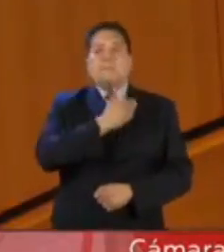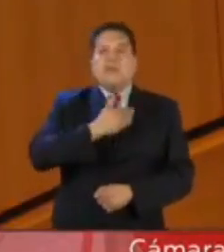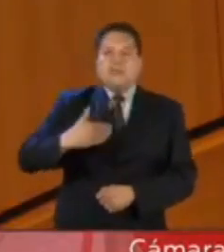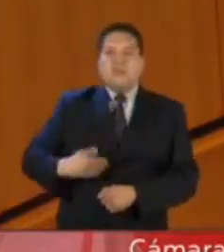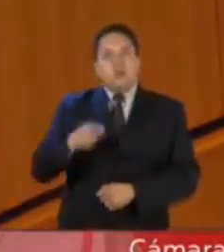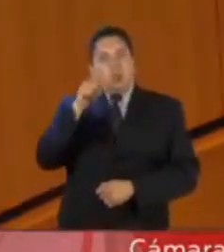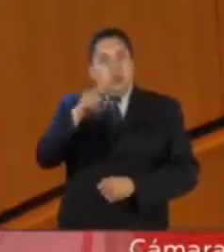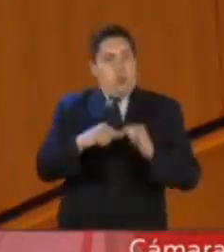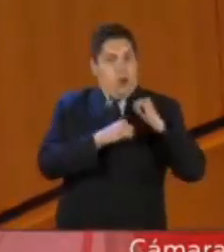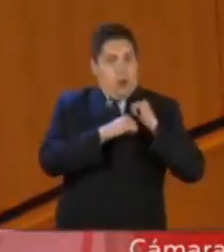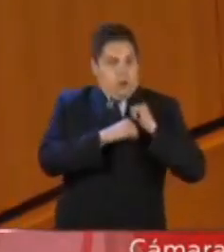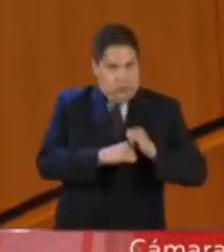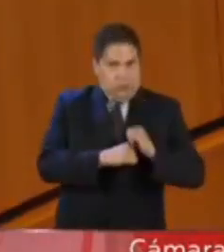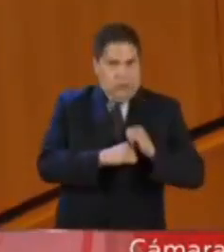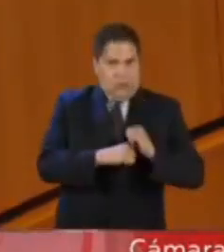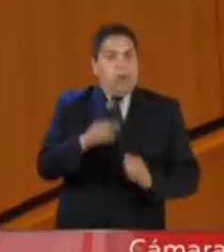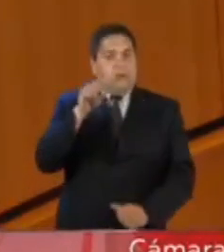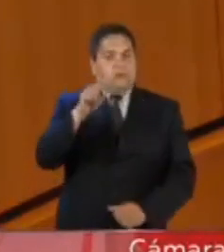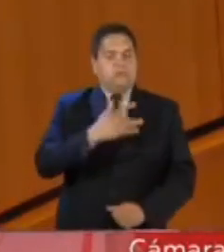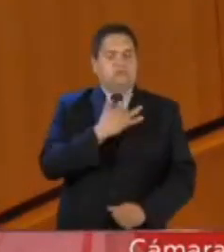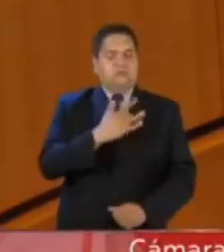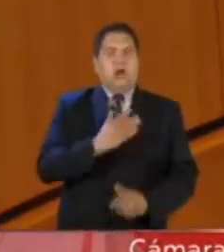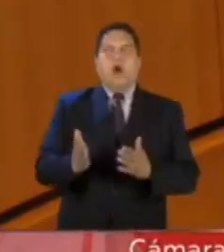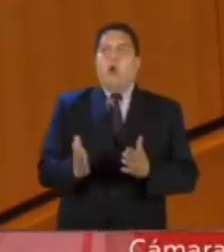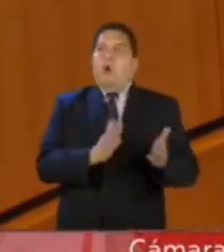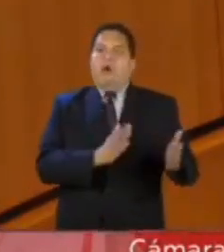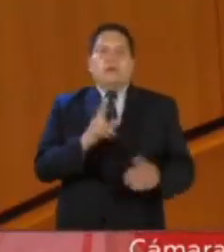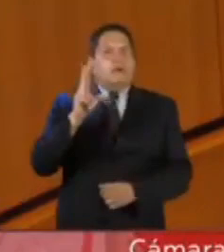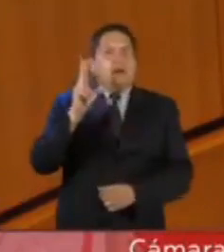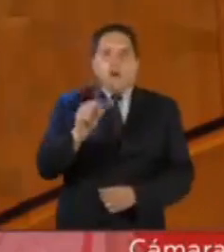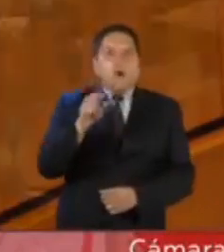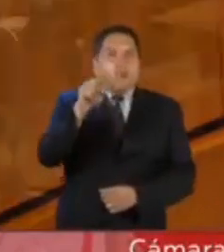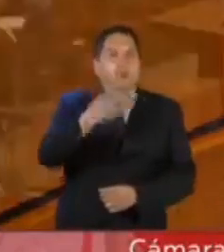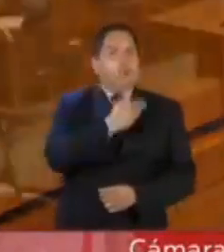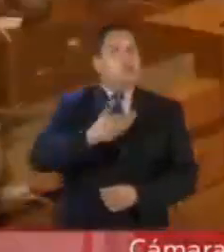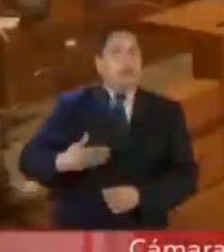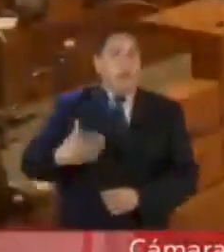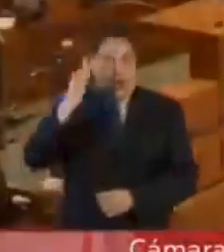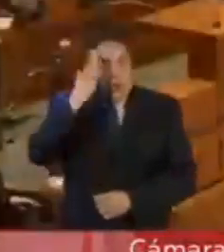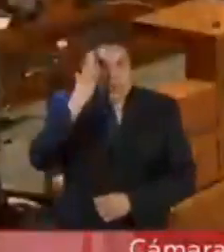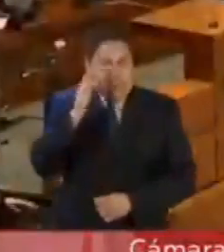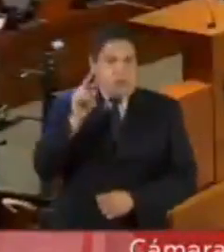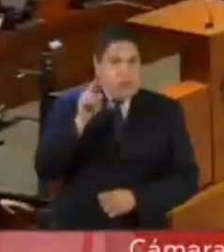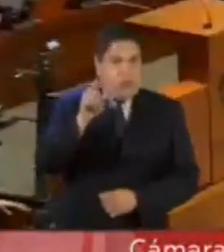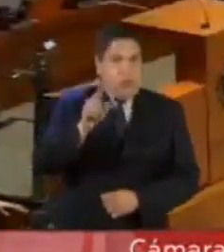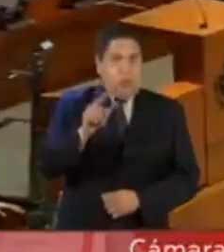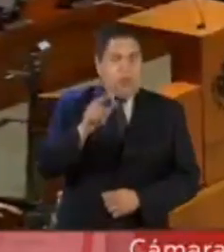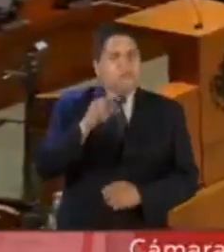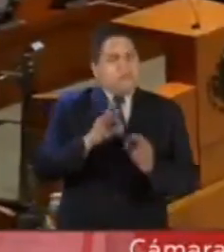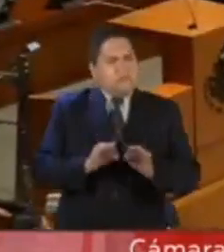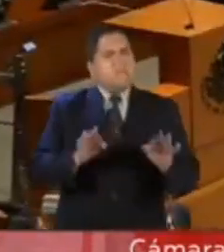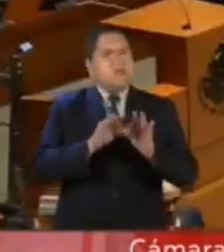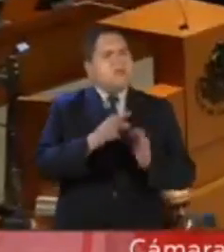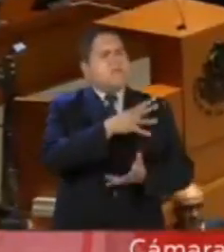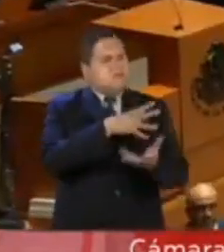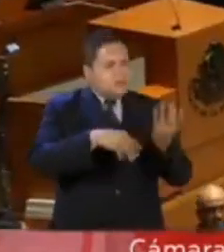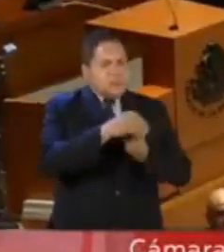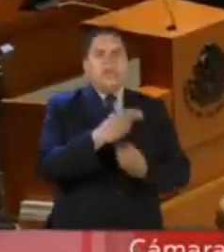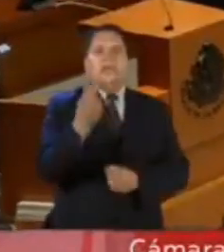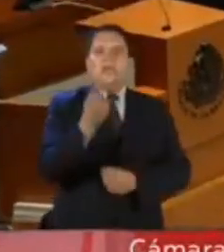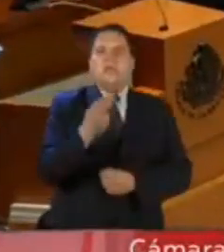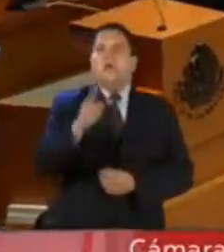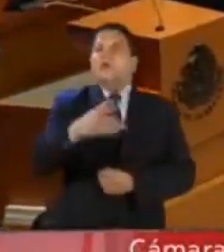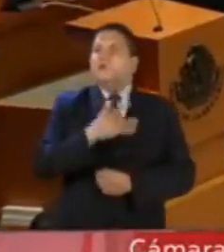responsabilidad es el jefe de este gobierno y lo que menos esperamos de usted es empatía porque si sigue callando si no sigue ignorando